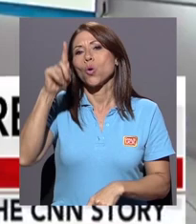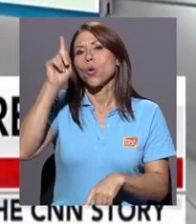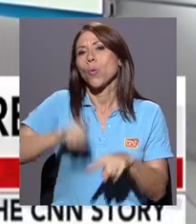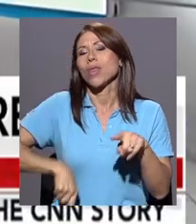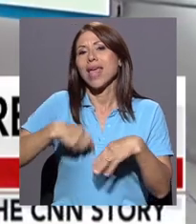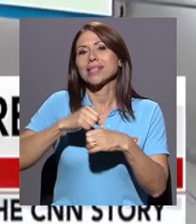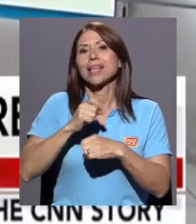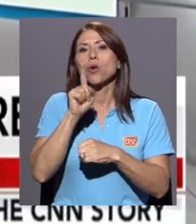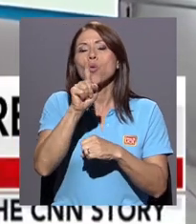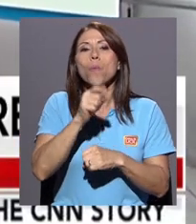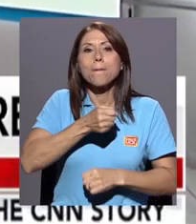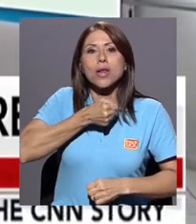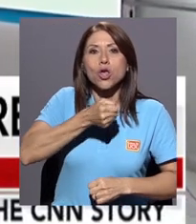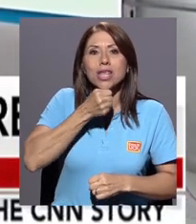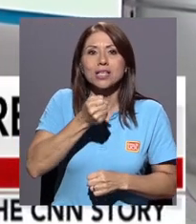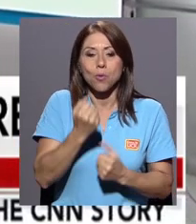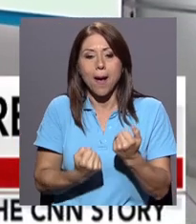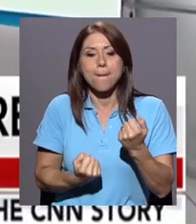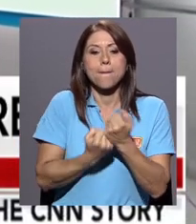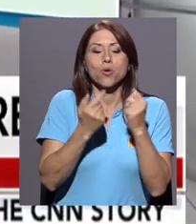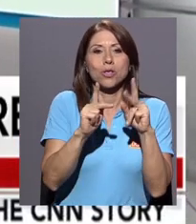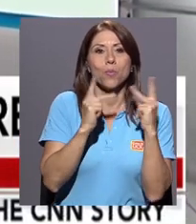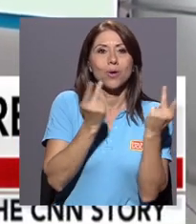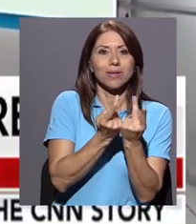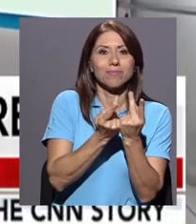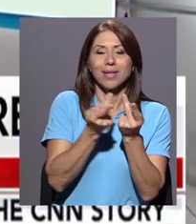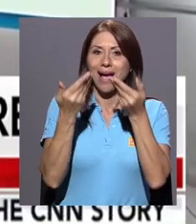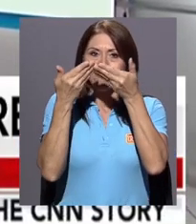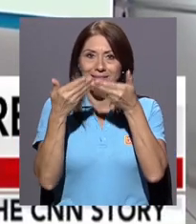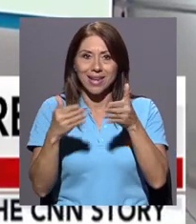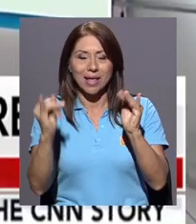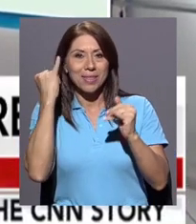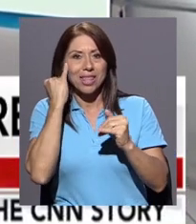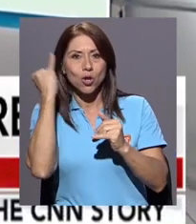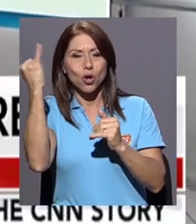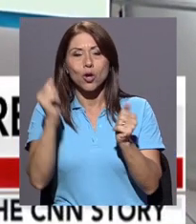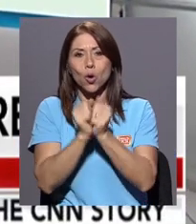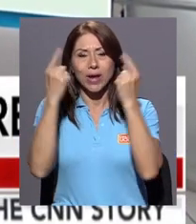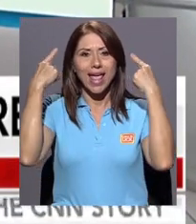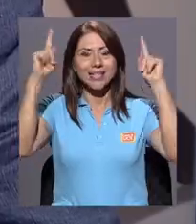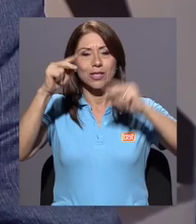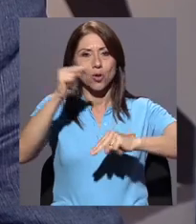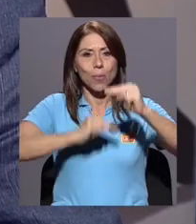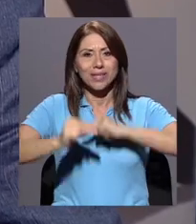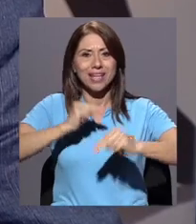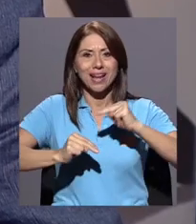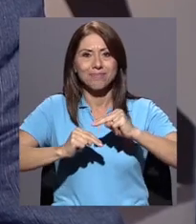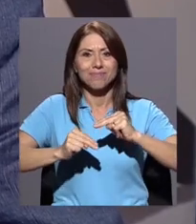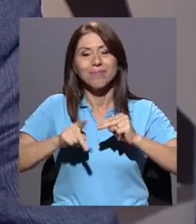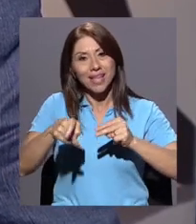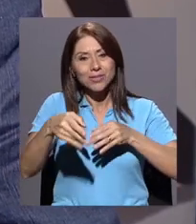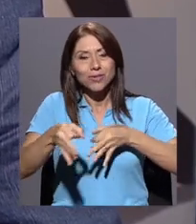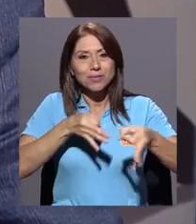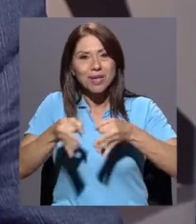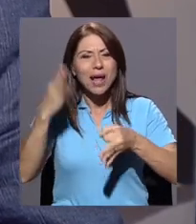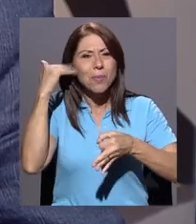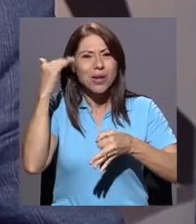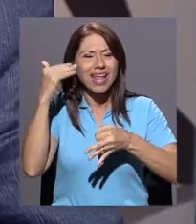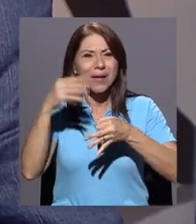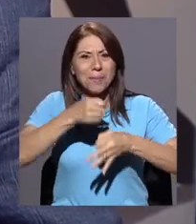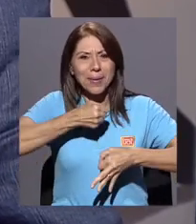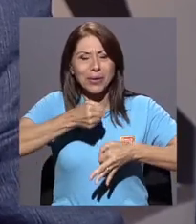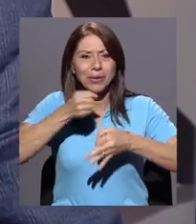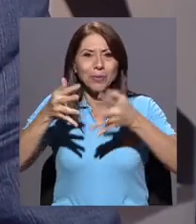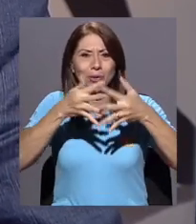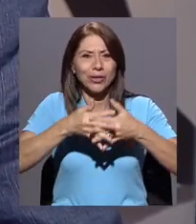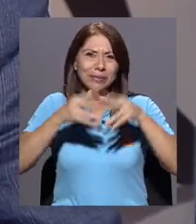periodismo partidario, abiertamente ideológico y tener gran éxito comercial. En parte eso explica por qué el periodismo norteamericano trató de